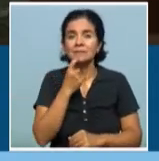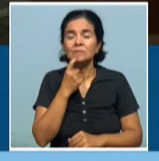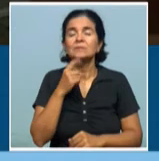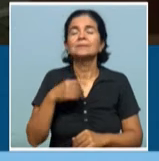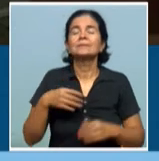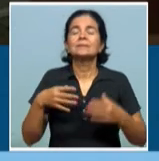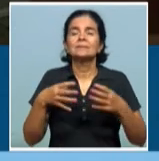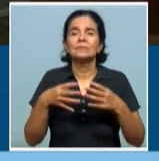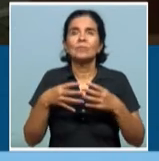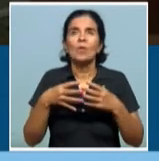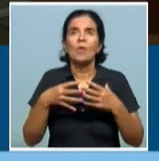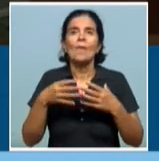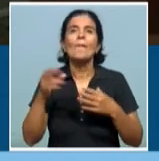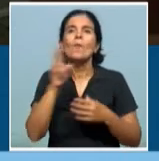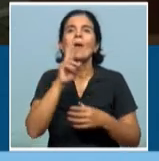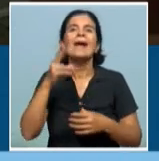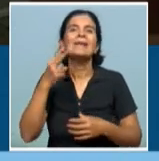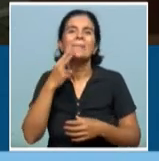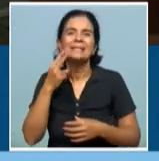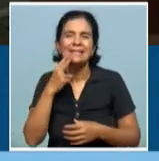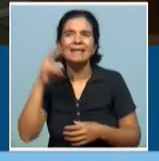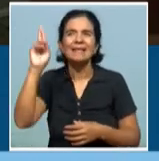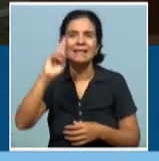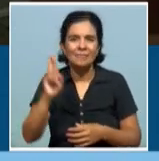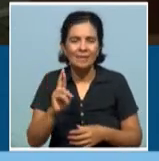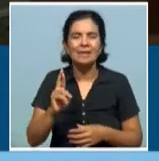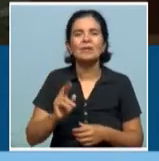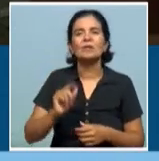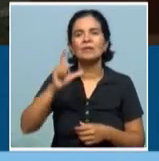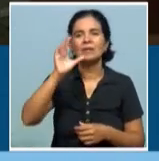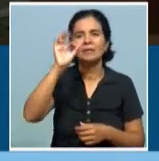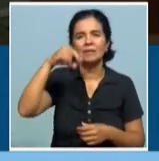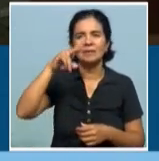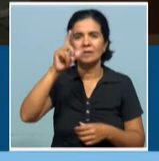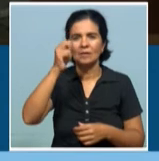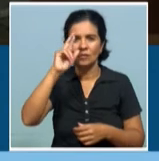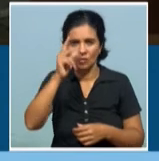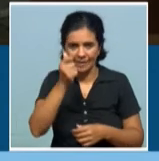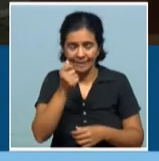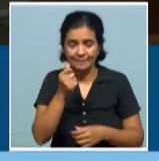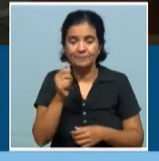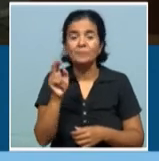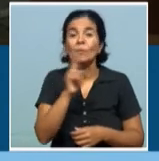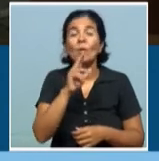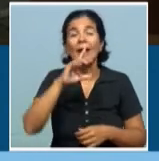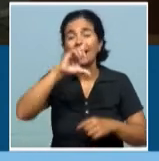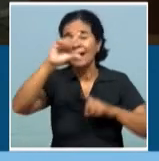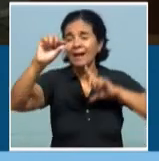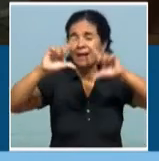Secretaría de la Mujer en Villa Mercedes, Villa de Merlo y Valle del Conlara. Trabajamos sobre las mujeres que residen en zonas